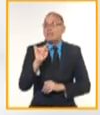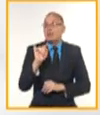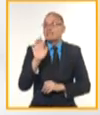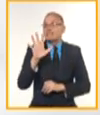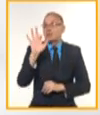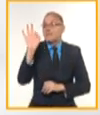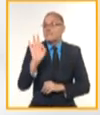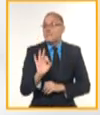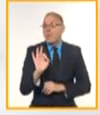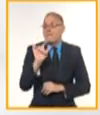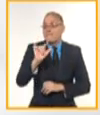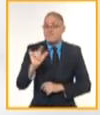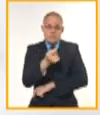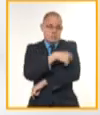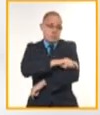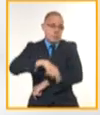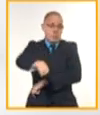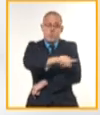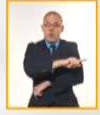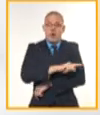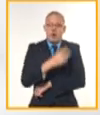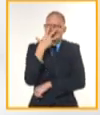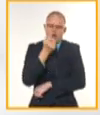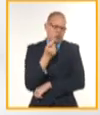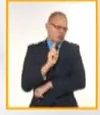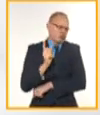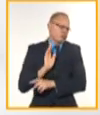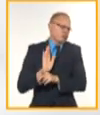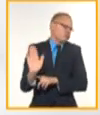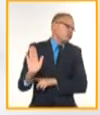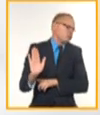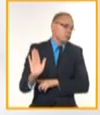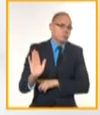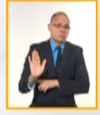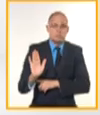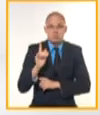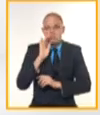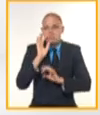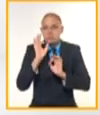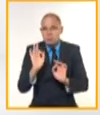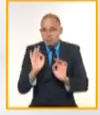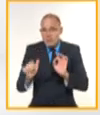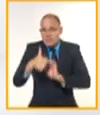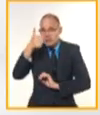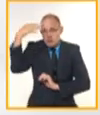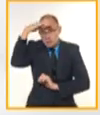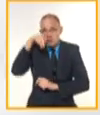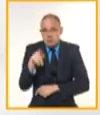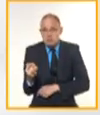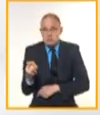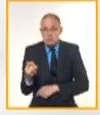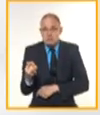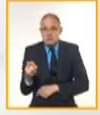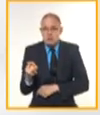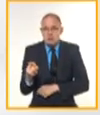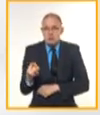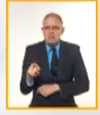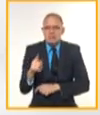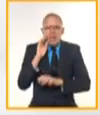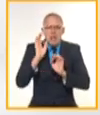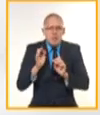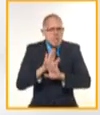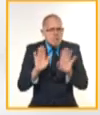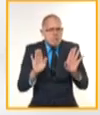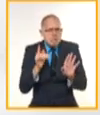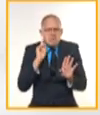47.5% de los encuestados ya están desaprobando el trabajo de Donald Trump. Pero esto no queda así,